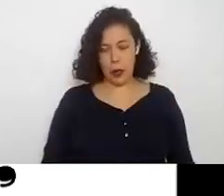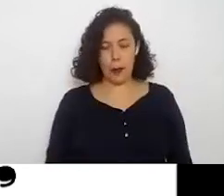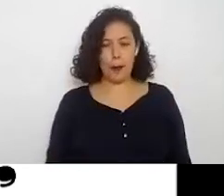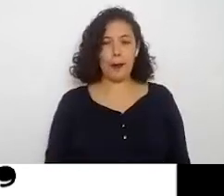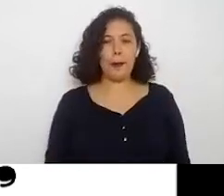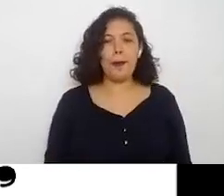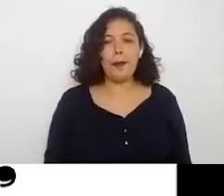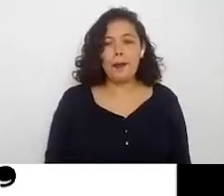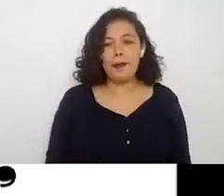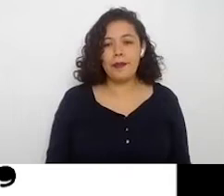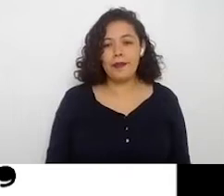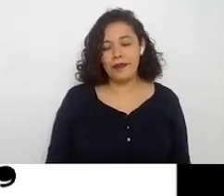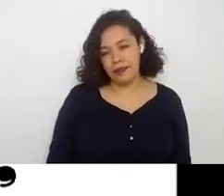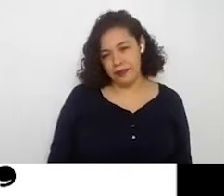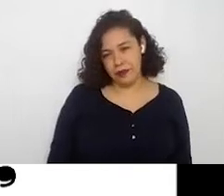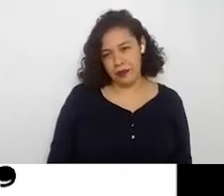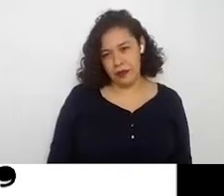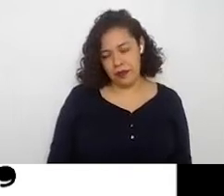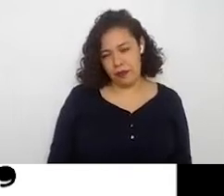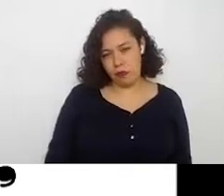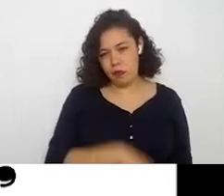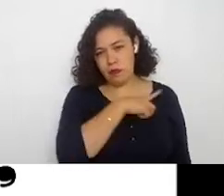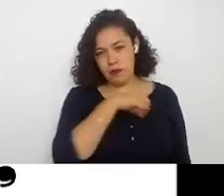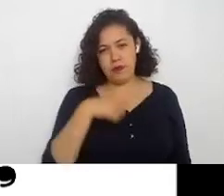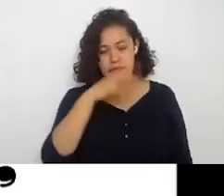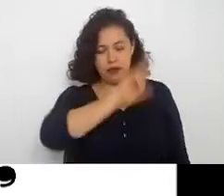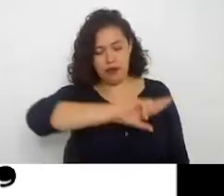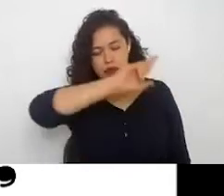se debe de identificar en recaudación de rentas.